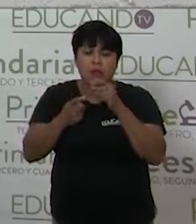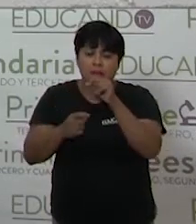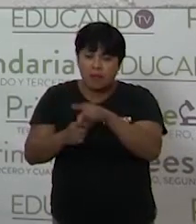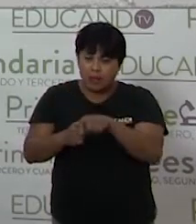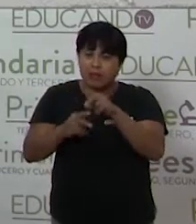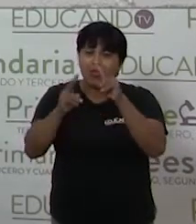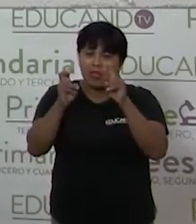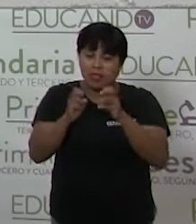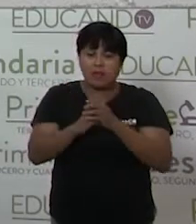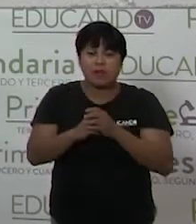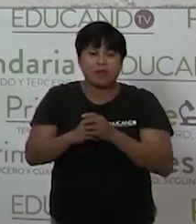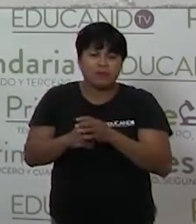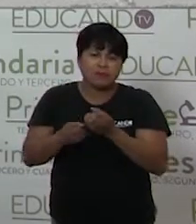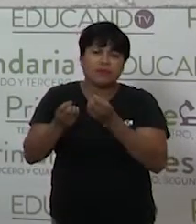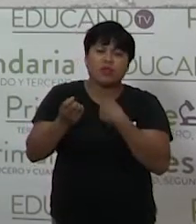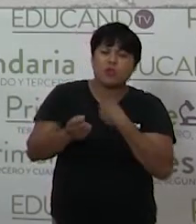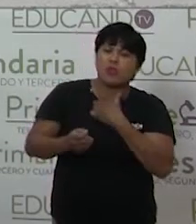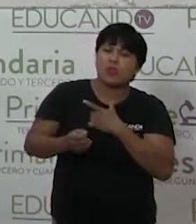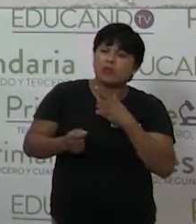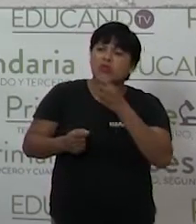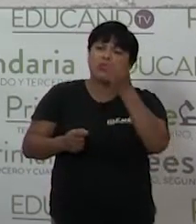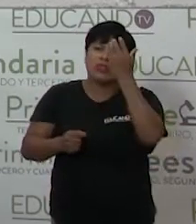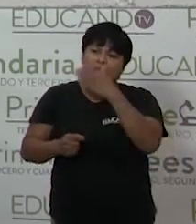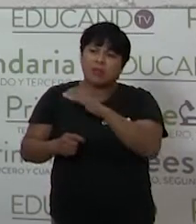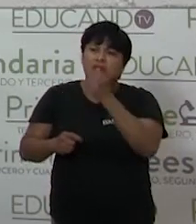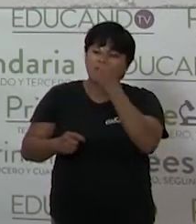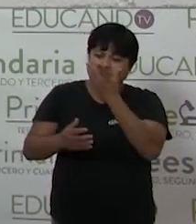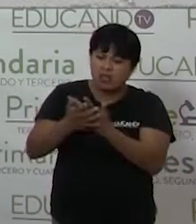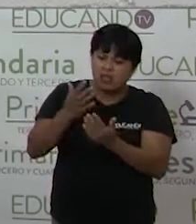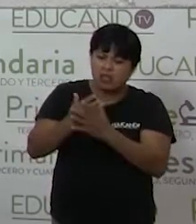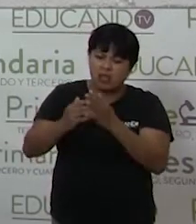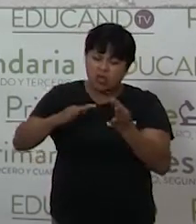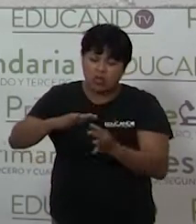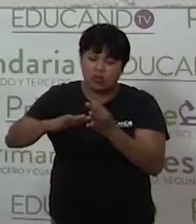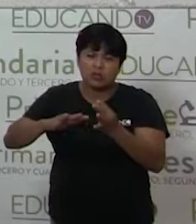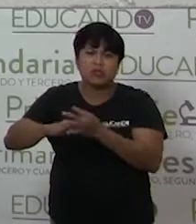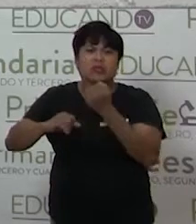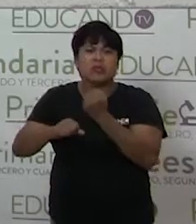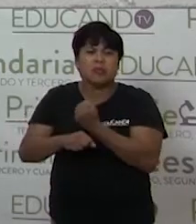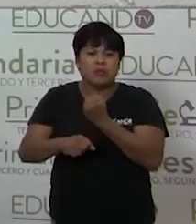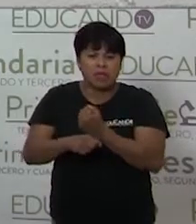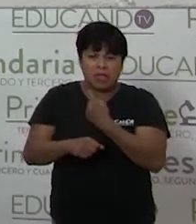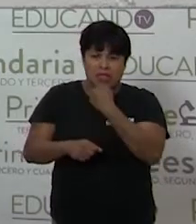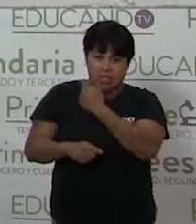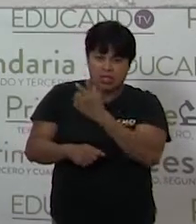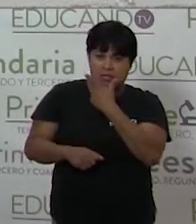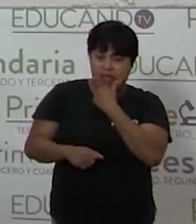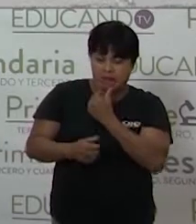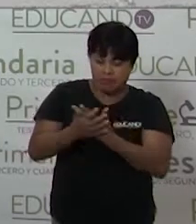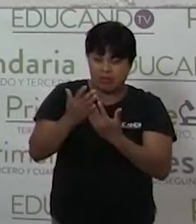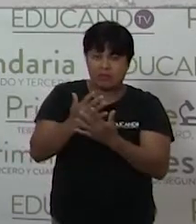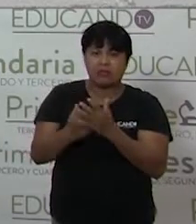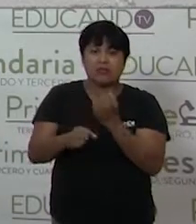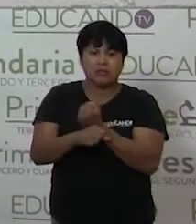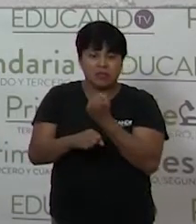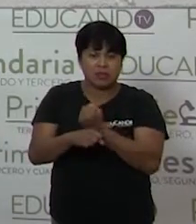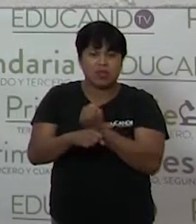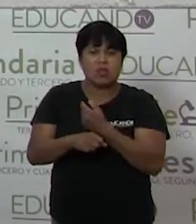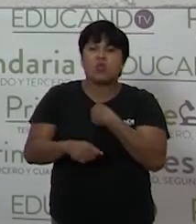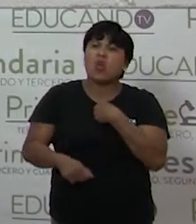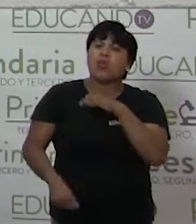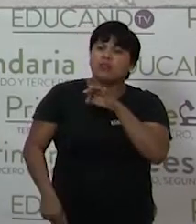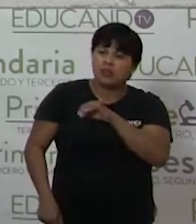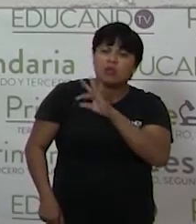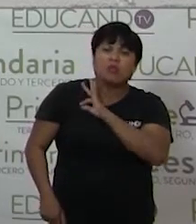misterio cuando me gustaría saber quién coge los zapatos dijo el zapatero así